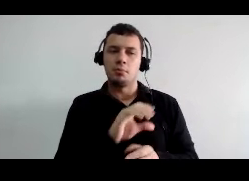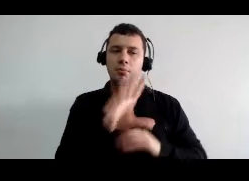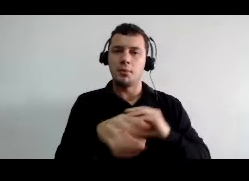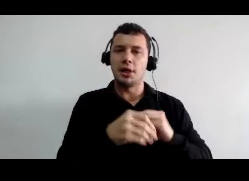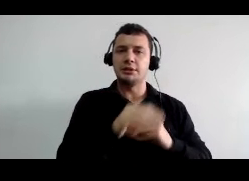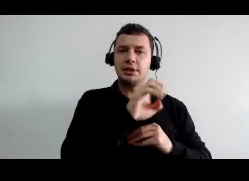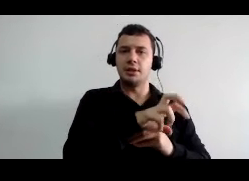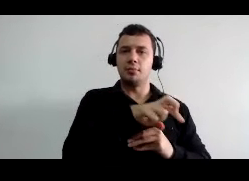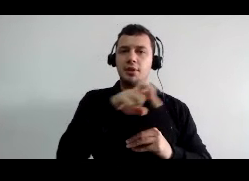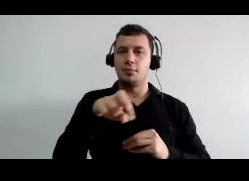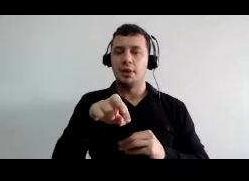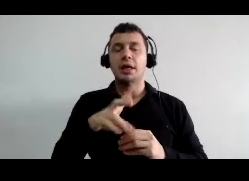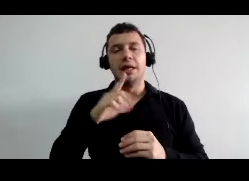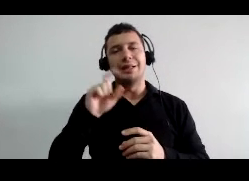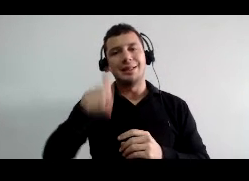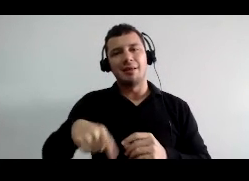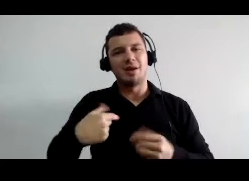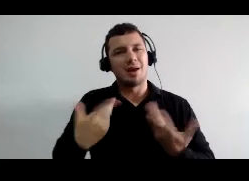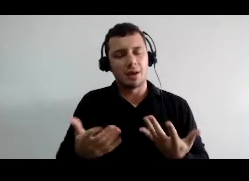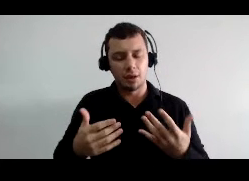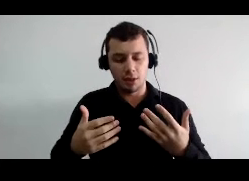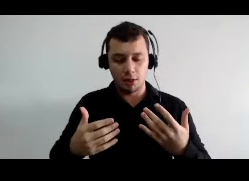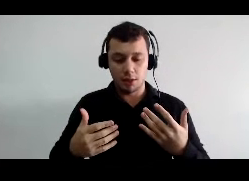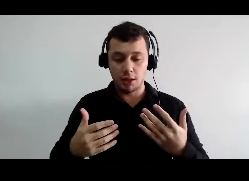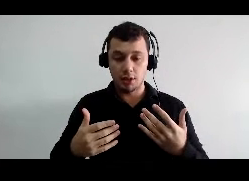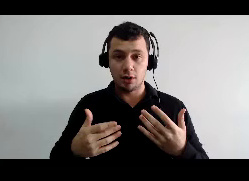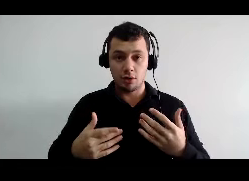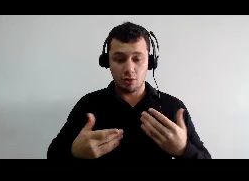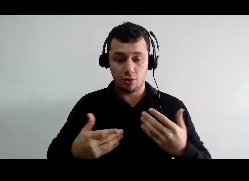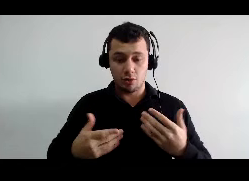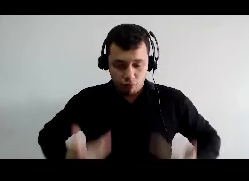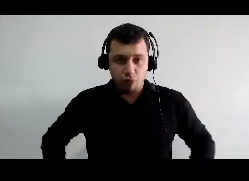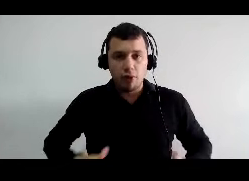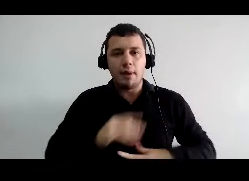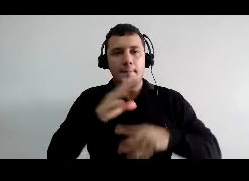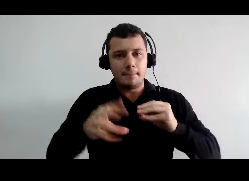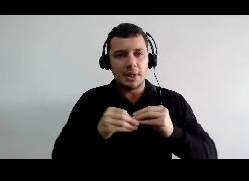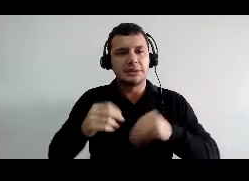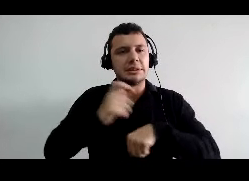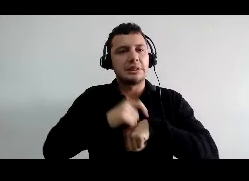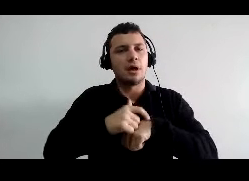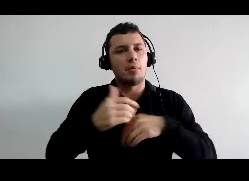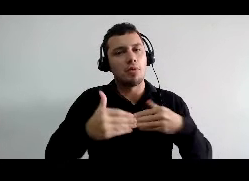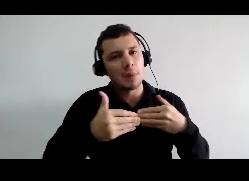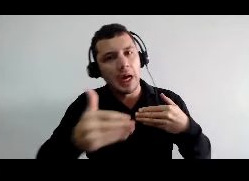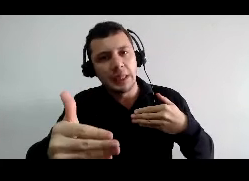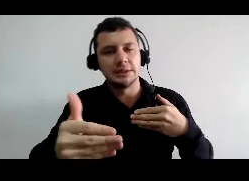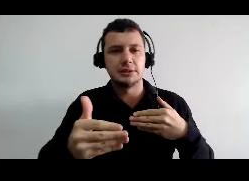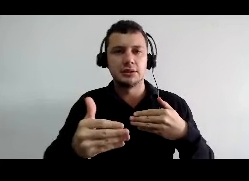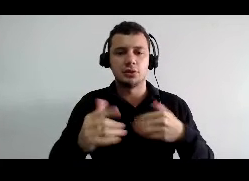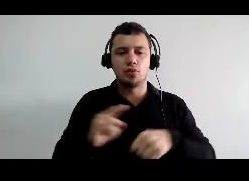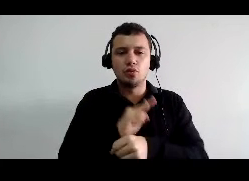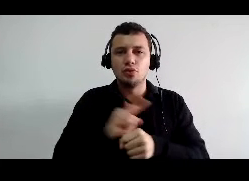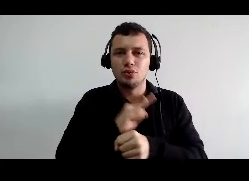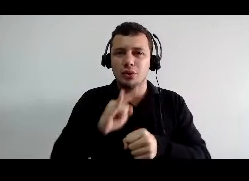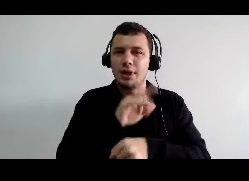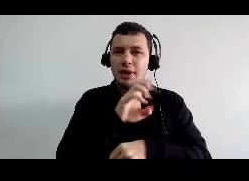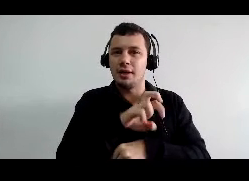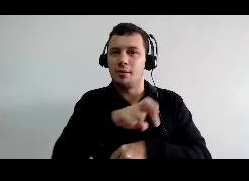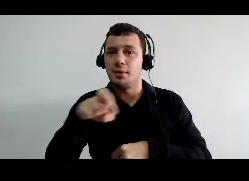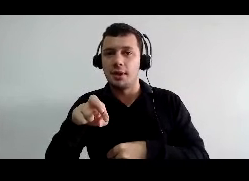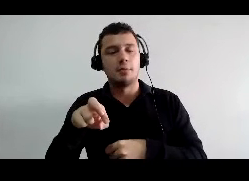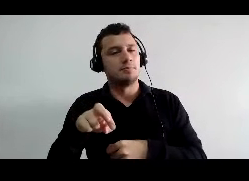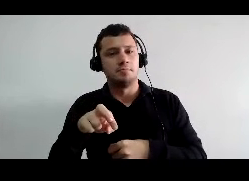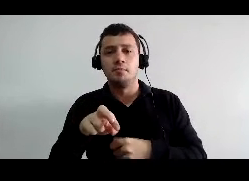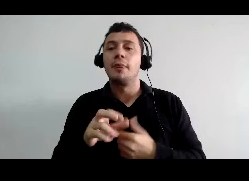dice, no se debe hacer uso extendido. Sí, efectivamente se viene hablando y el mismo Ministerio de Salud nos está hablando del